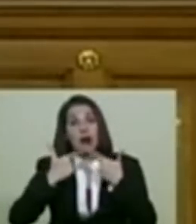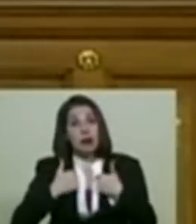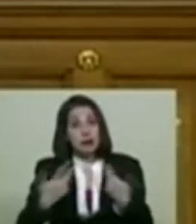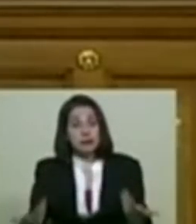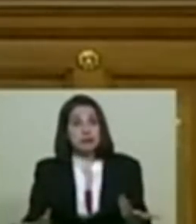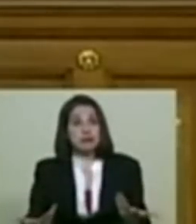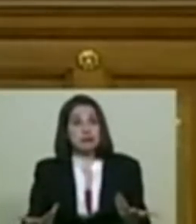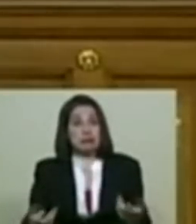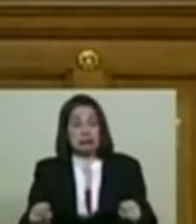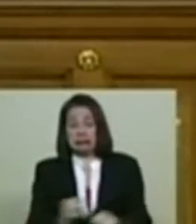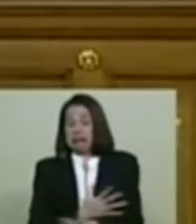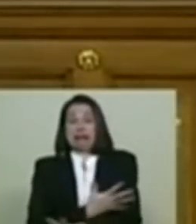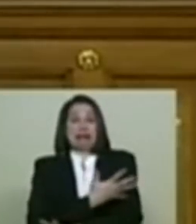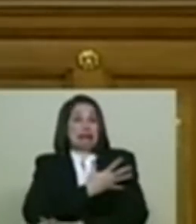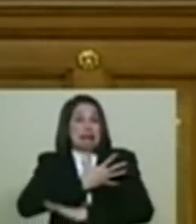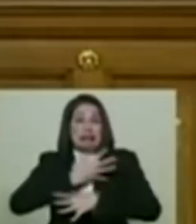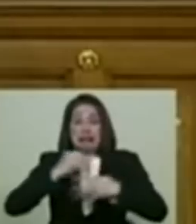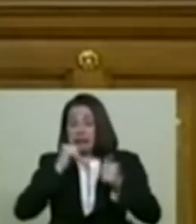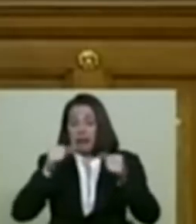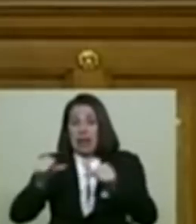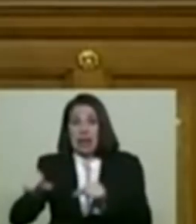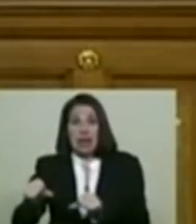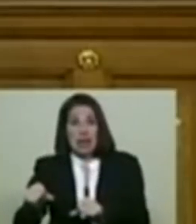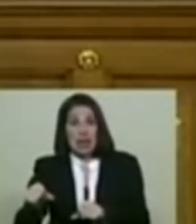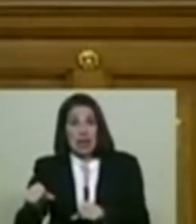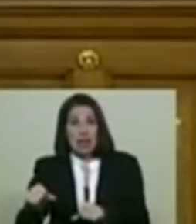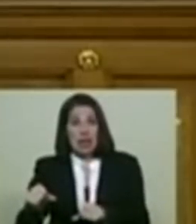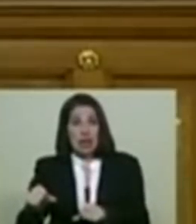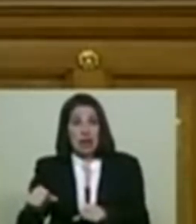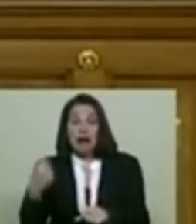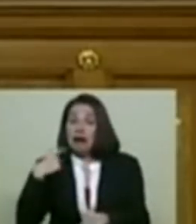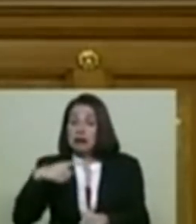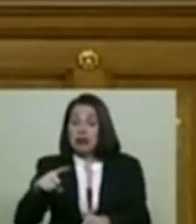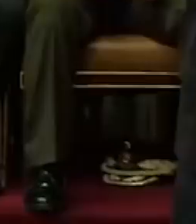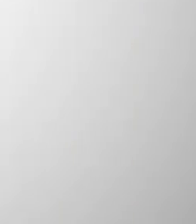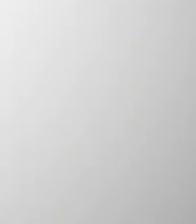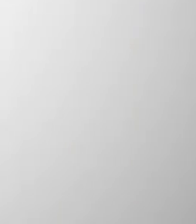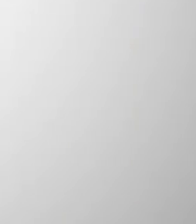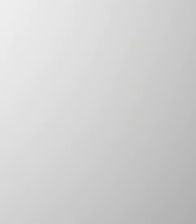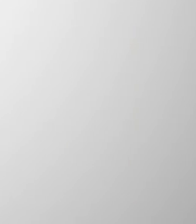Es espeluznante los planes terroristas que tenían para este primer trimestre.